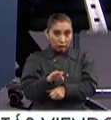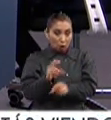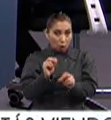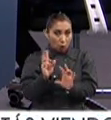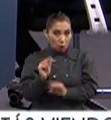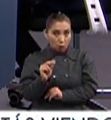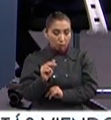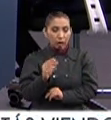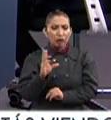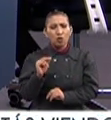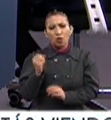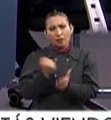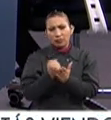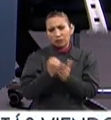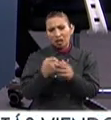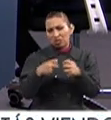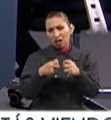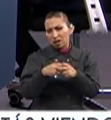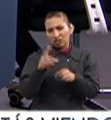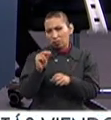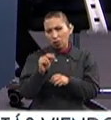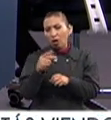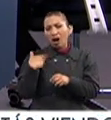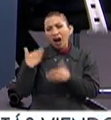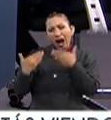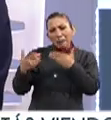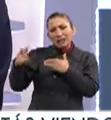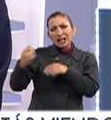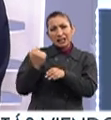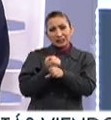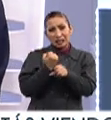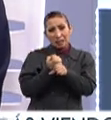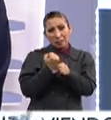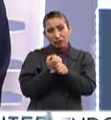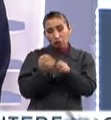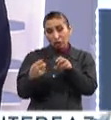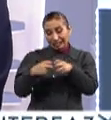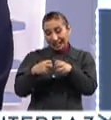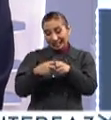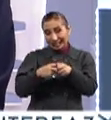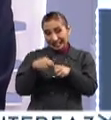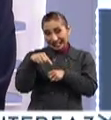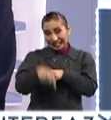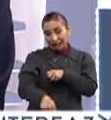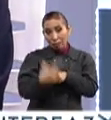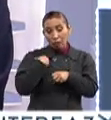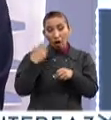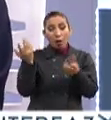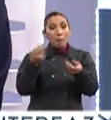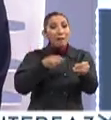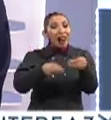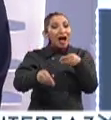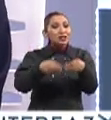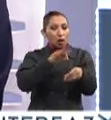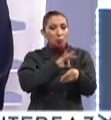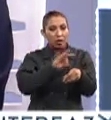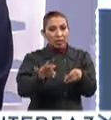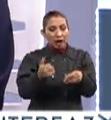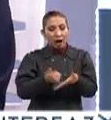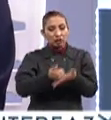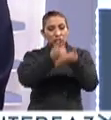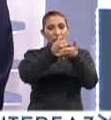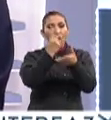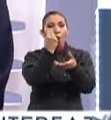no necesariamente? Sí, no necesariamente, porque muchas veces el zapato tenis, cuando es zapato sintético, puede